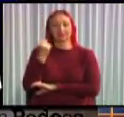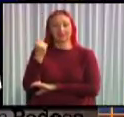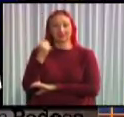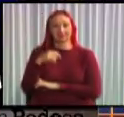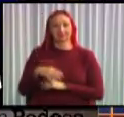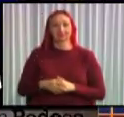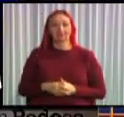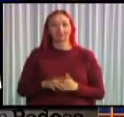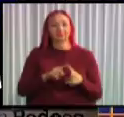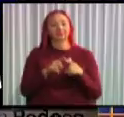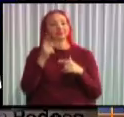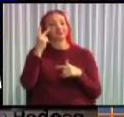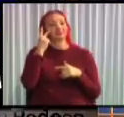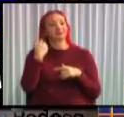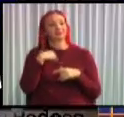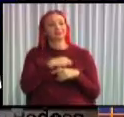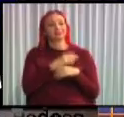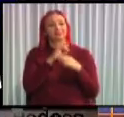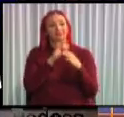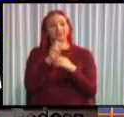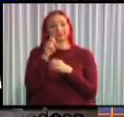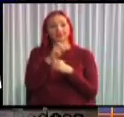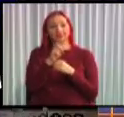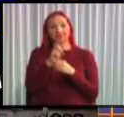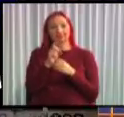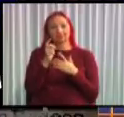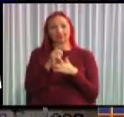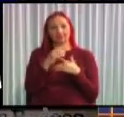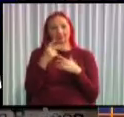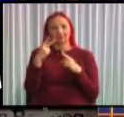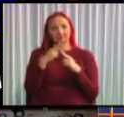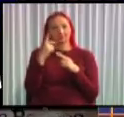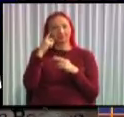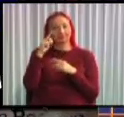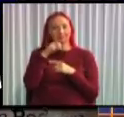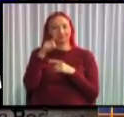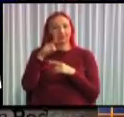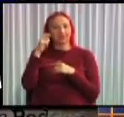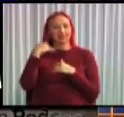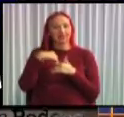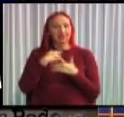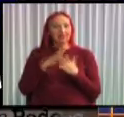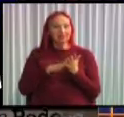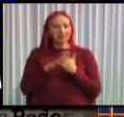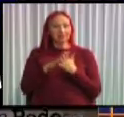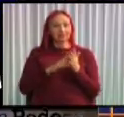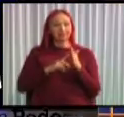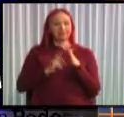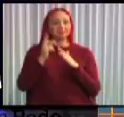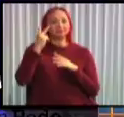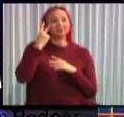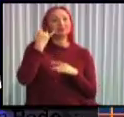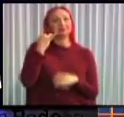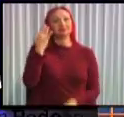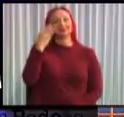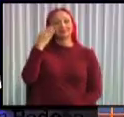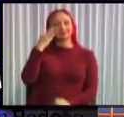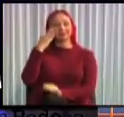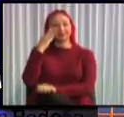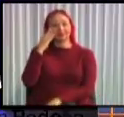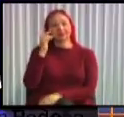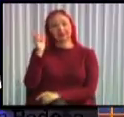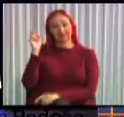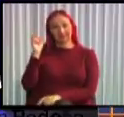resbala. Oigan, muchachos, nosotros vamos a necesitar un corte para que estos señores mojen la cuerda para a ver si saben bailar